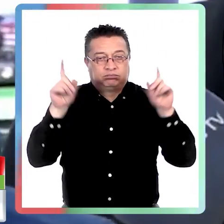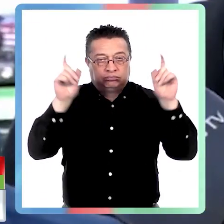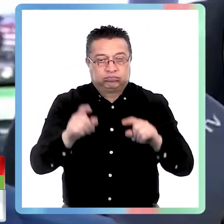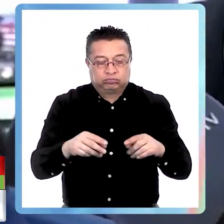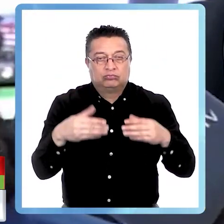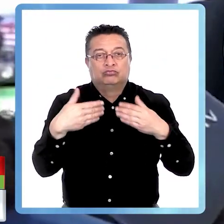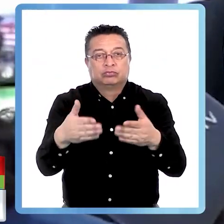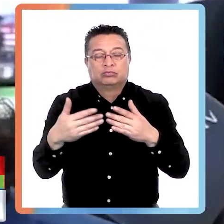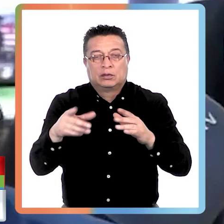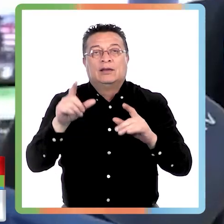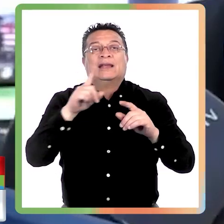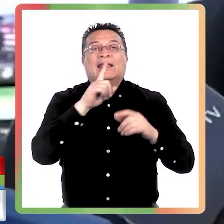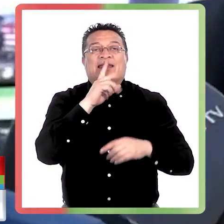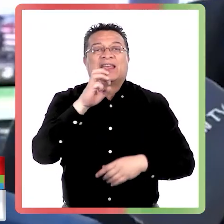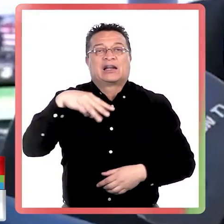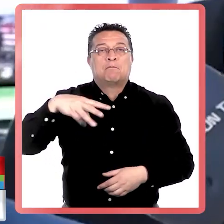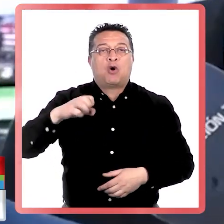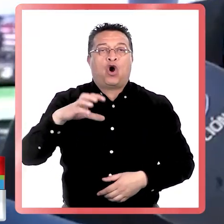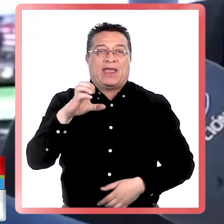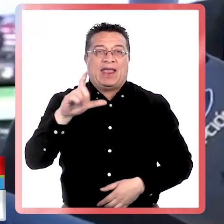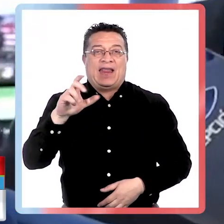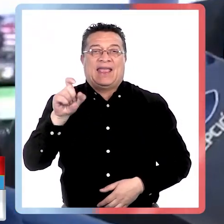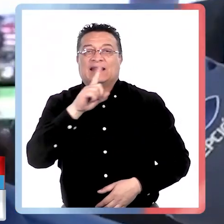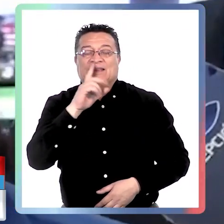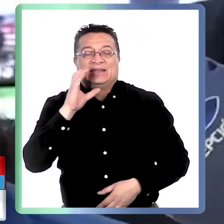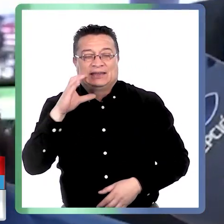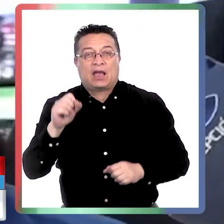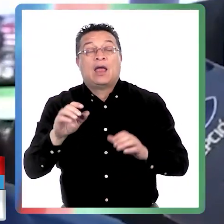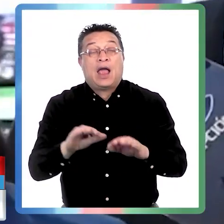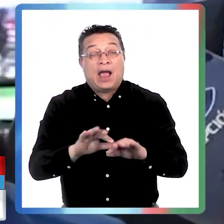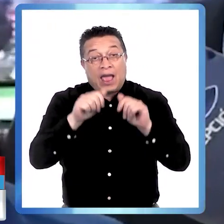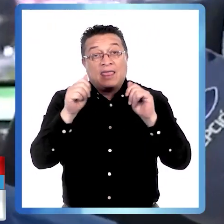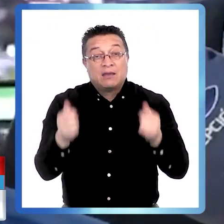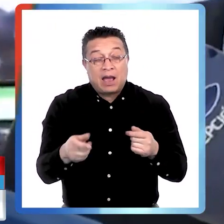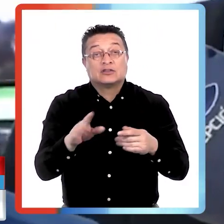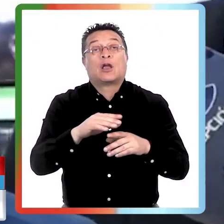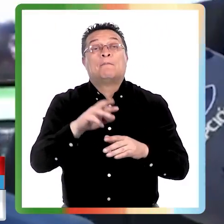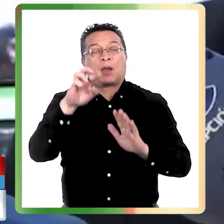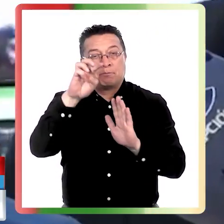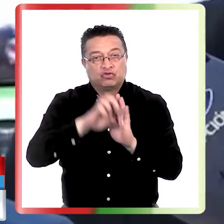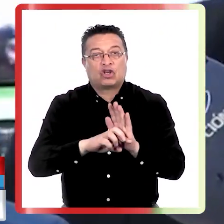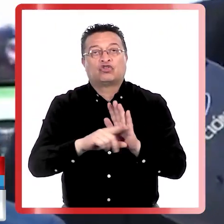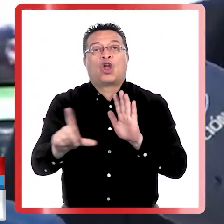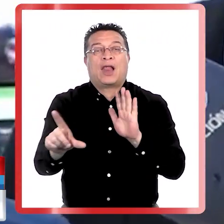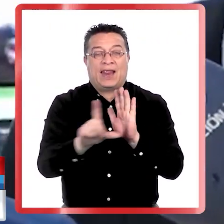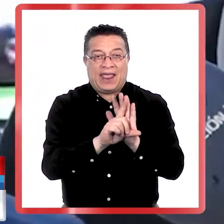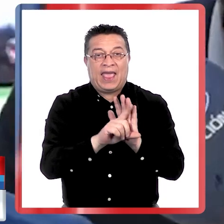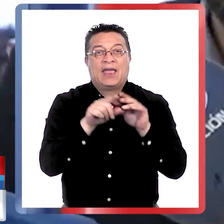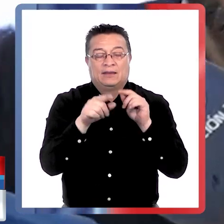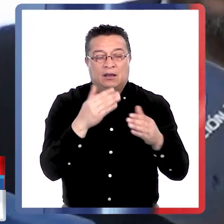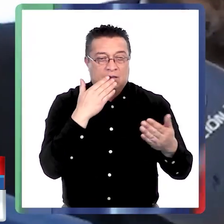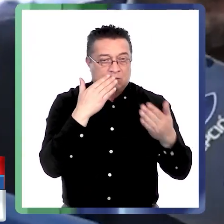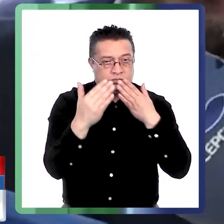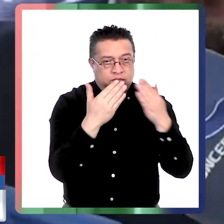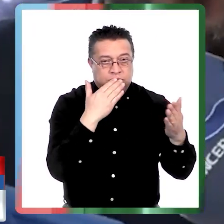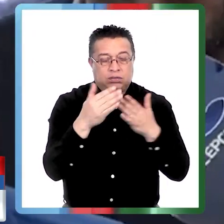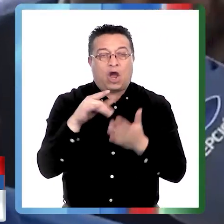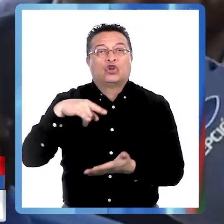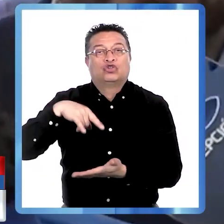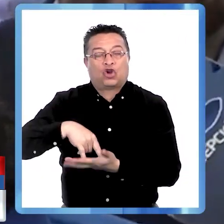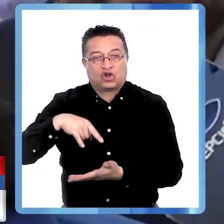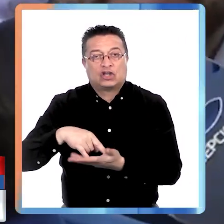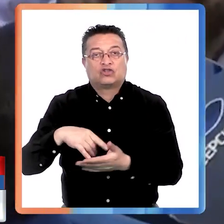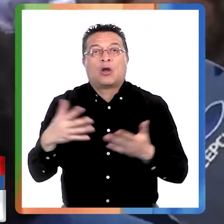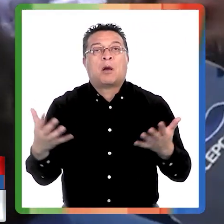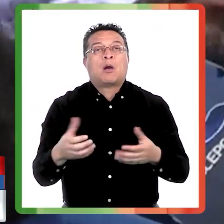¿cierto?, de la producción eléctrica, sobre todo con las termoeléctricas. Y adicionalmente, hay un proyecto que es un proyecto de ley que se está